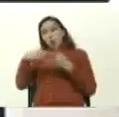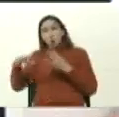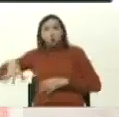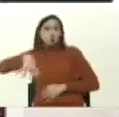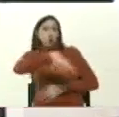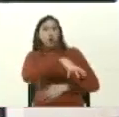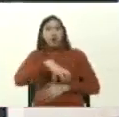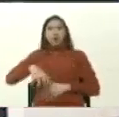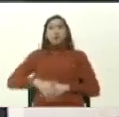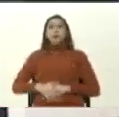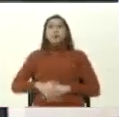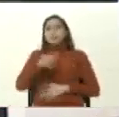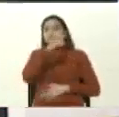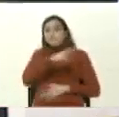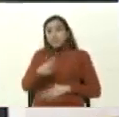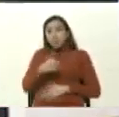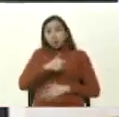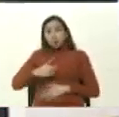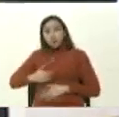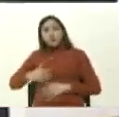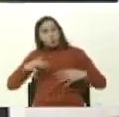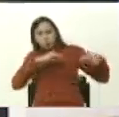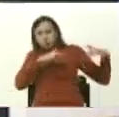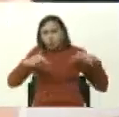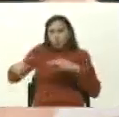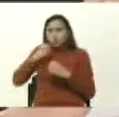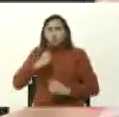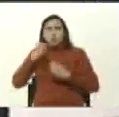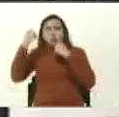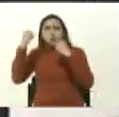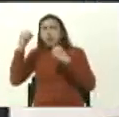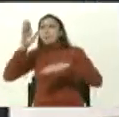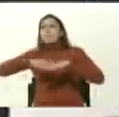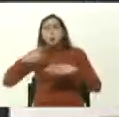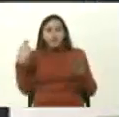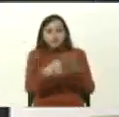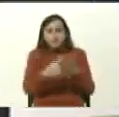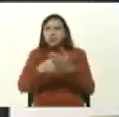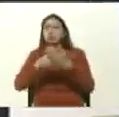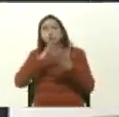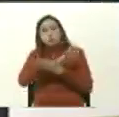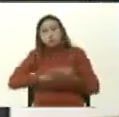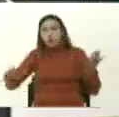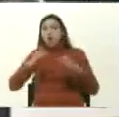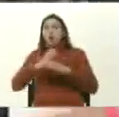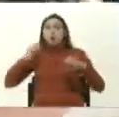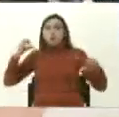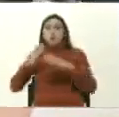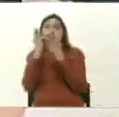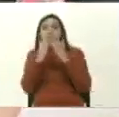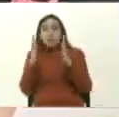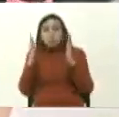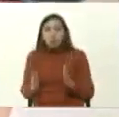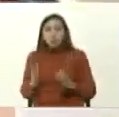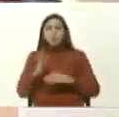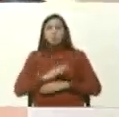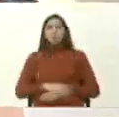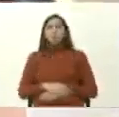el país, personas que dieron su vida por obtener estos logros hoy en día. Bueno, este